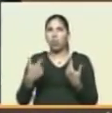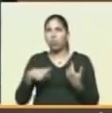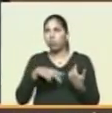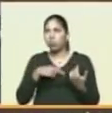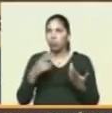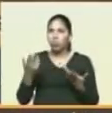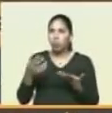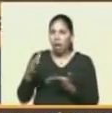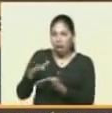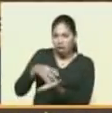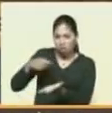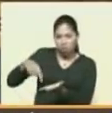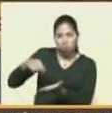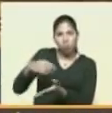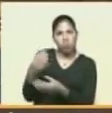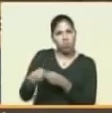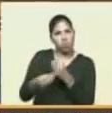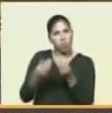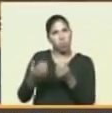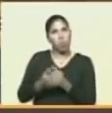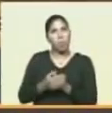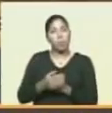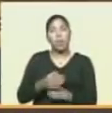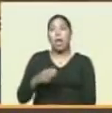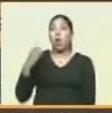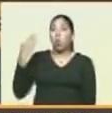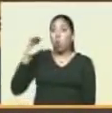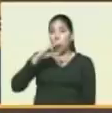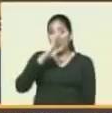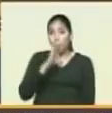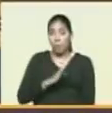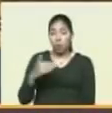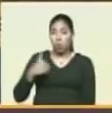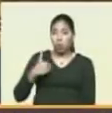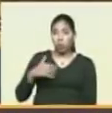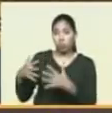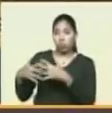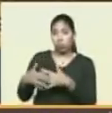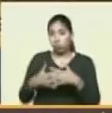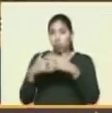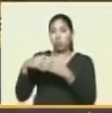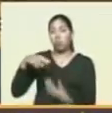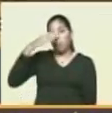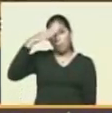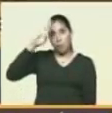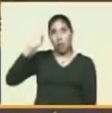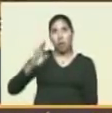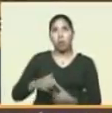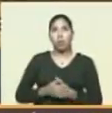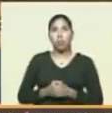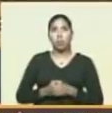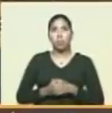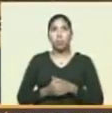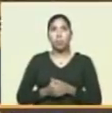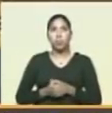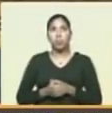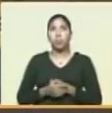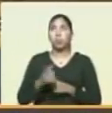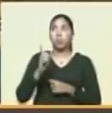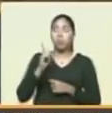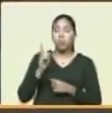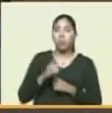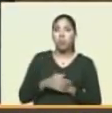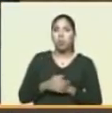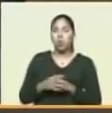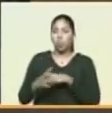de la agricultura? México, Colombia, Brasil, Argentina, Estados Unidos. Son nuestros cuatro principales